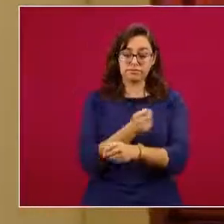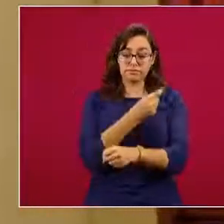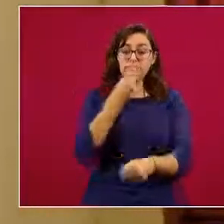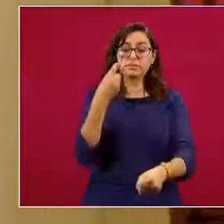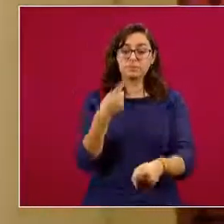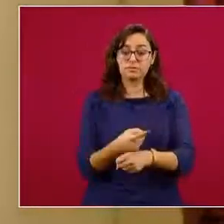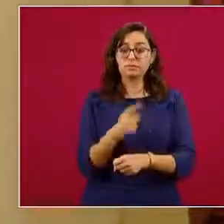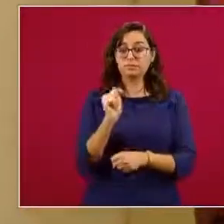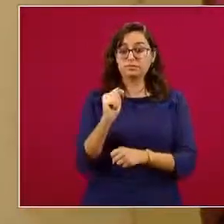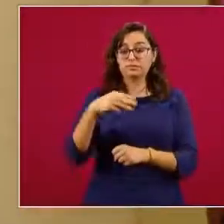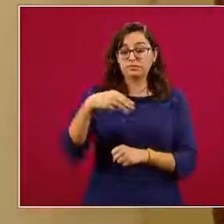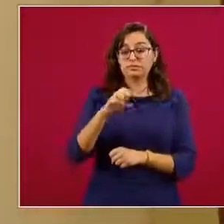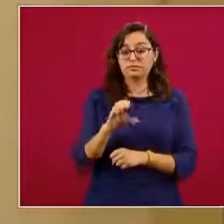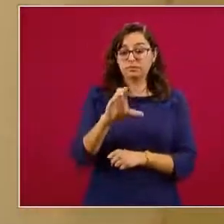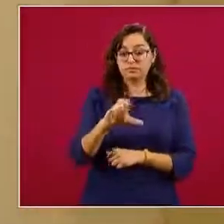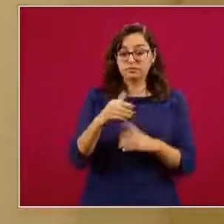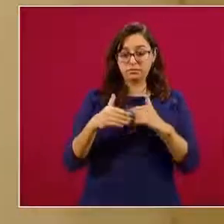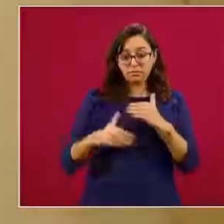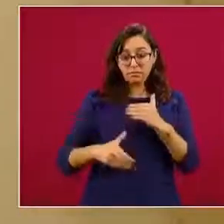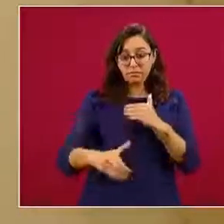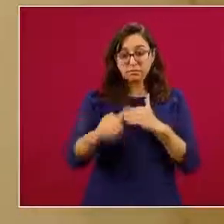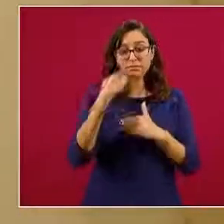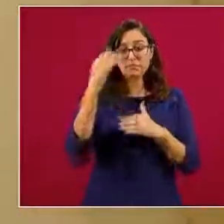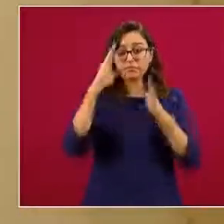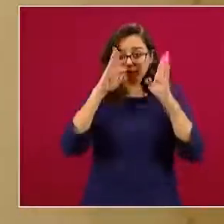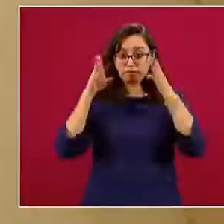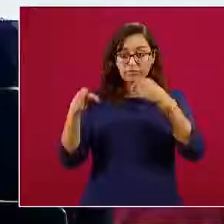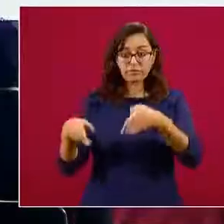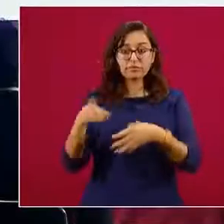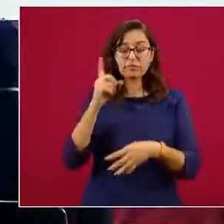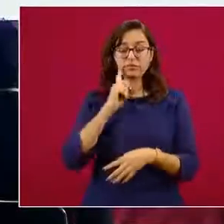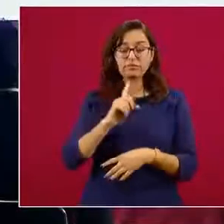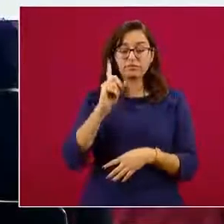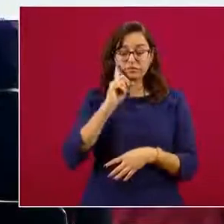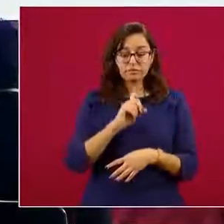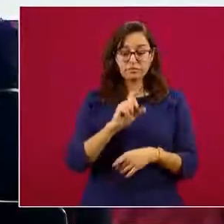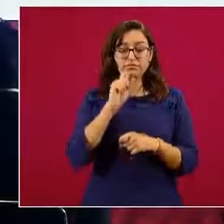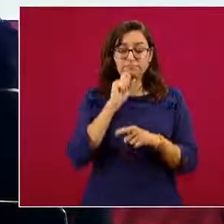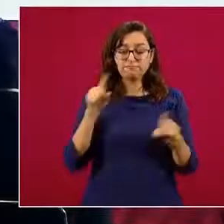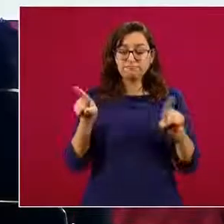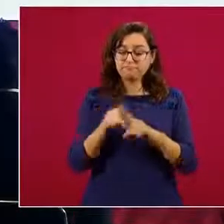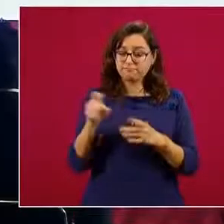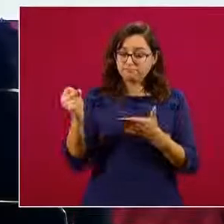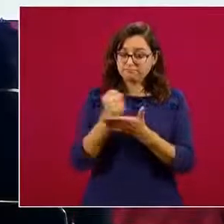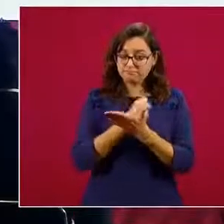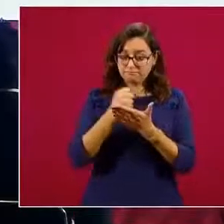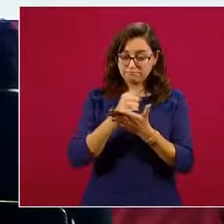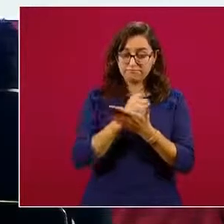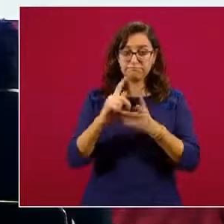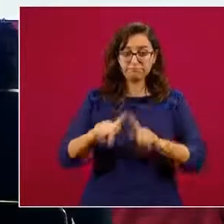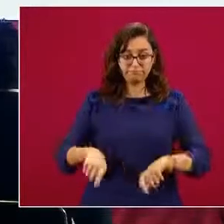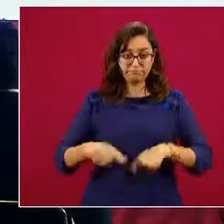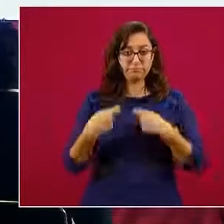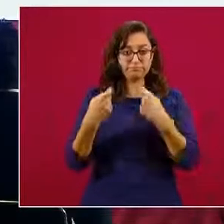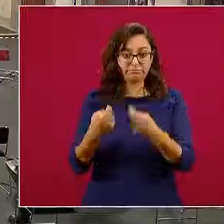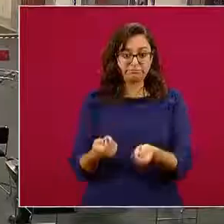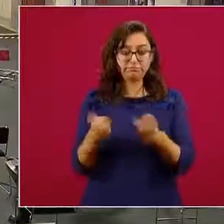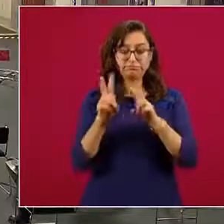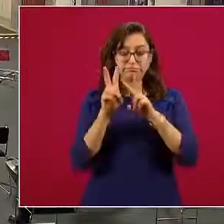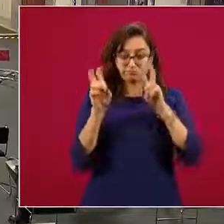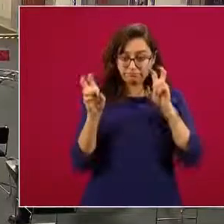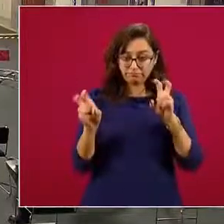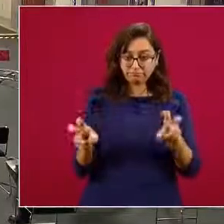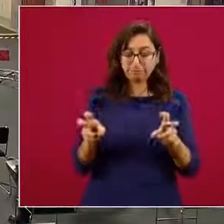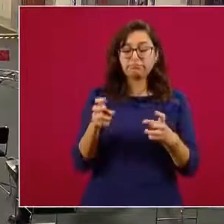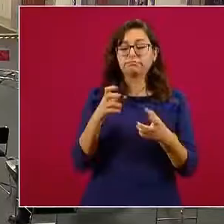el T-MEC específicamente para las mujeres, el financiamiento para empresarias, que ya adelantamos un poco sobre los